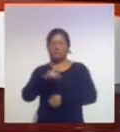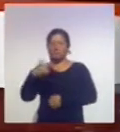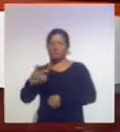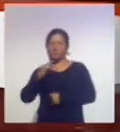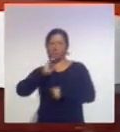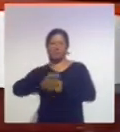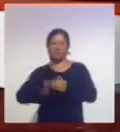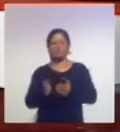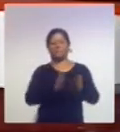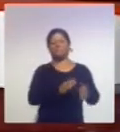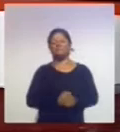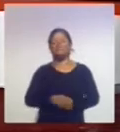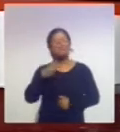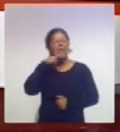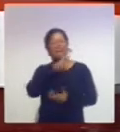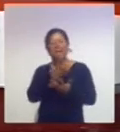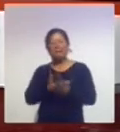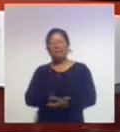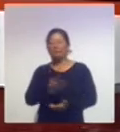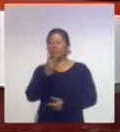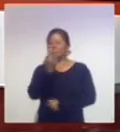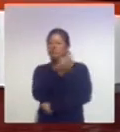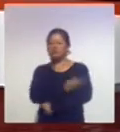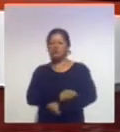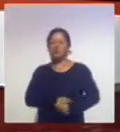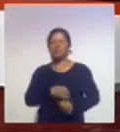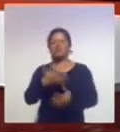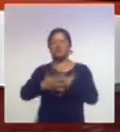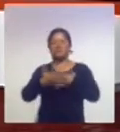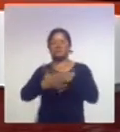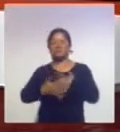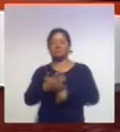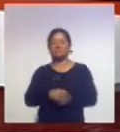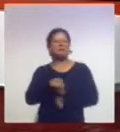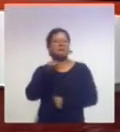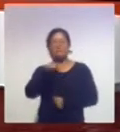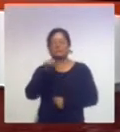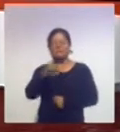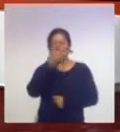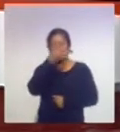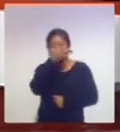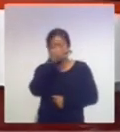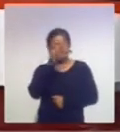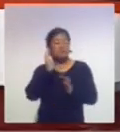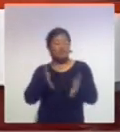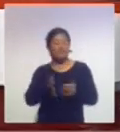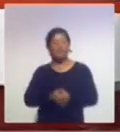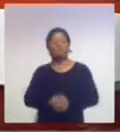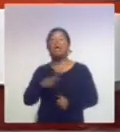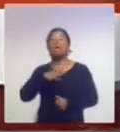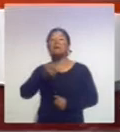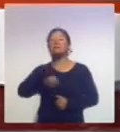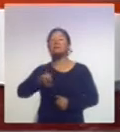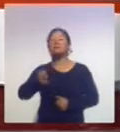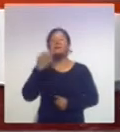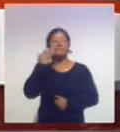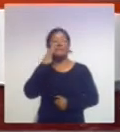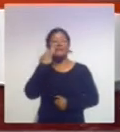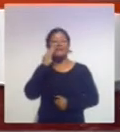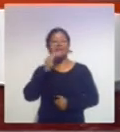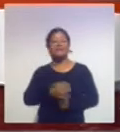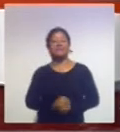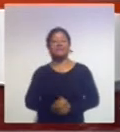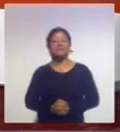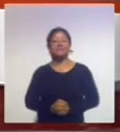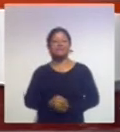Vamos rapidísimo a la pausa, son exactamente las 2 de la tarde con 15, con 16 minutos ya. Tenemos algunos saludos vía Facebook, los cuales